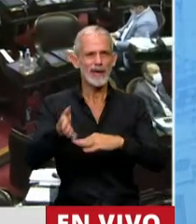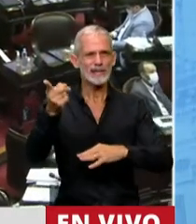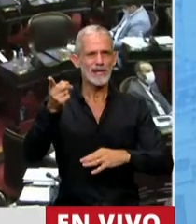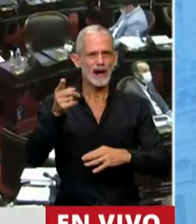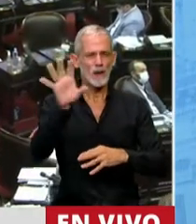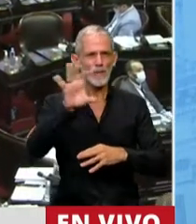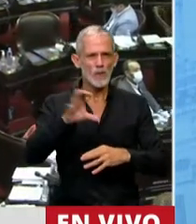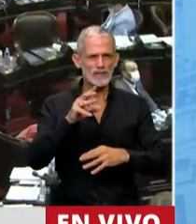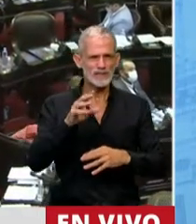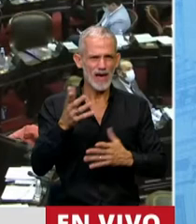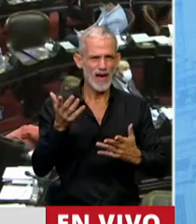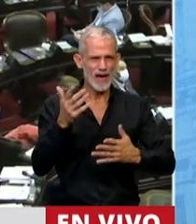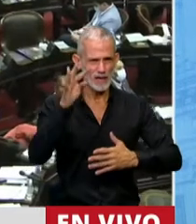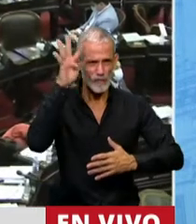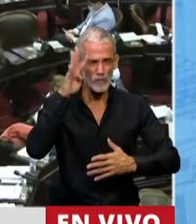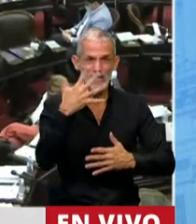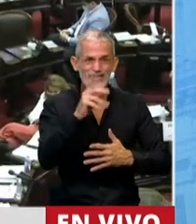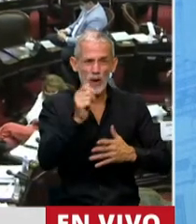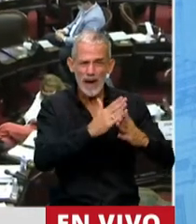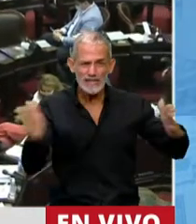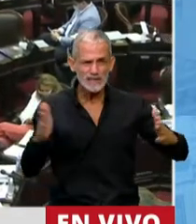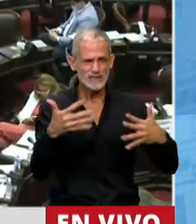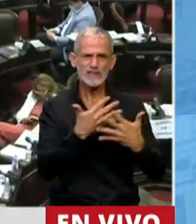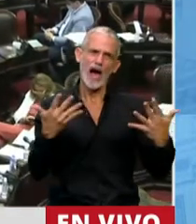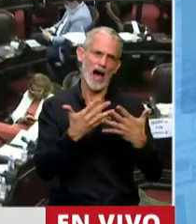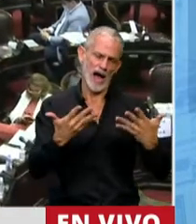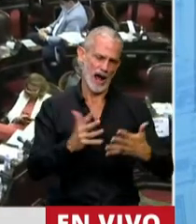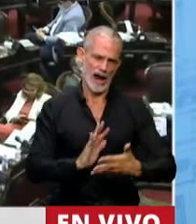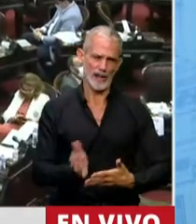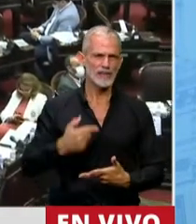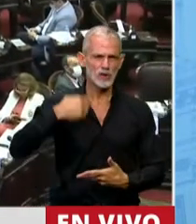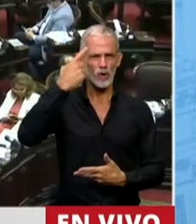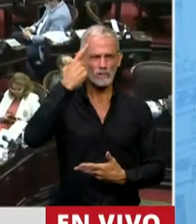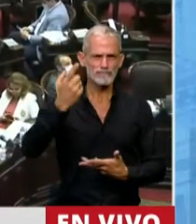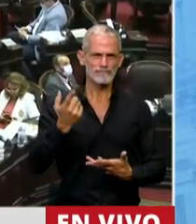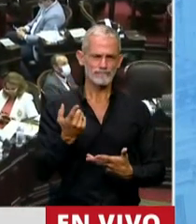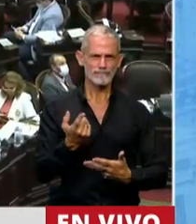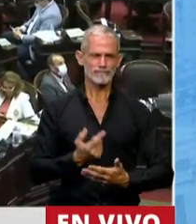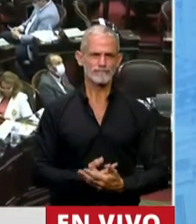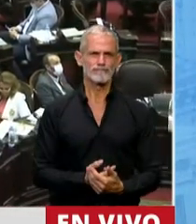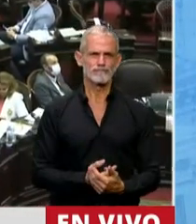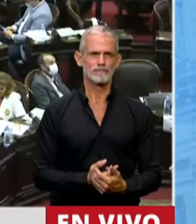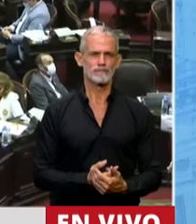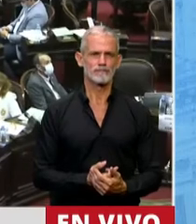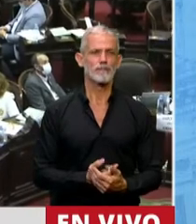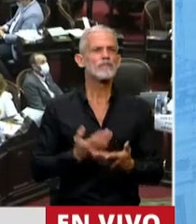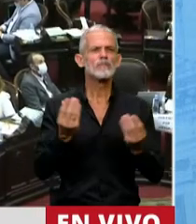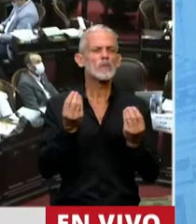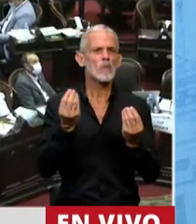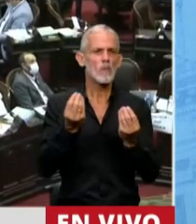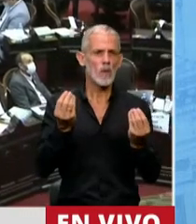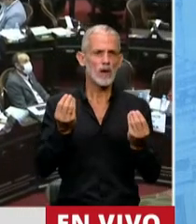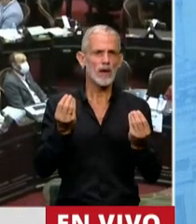a la provincia yo me pregunto yo me pregunto porque